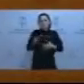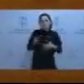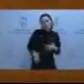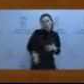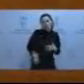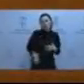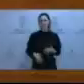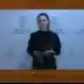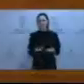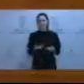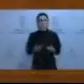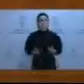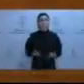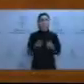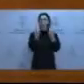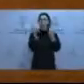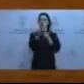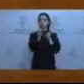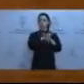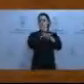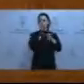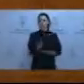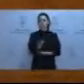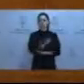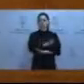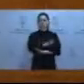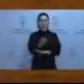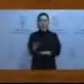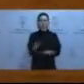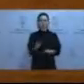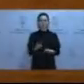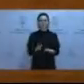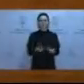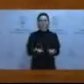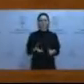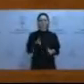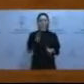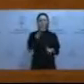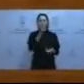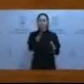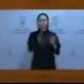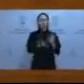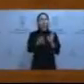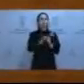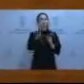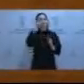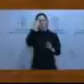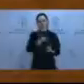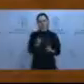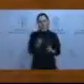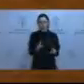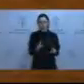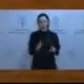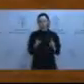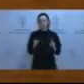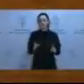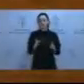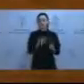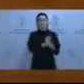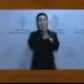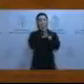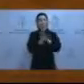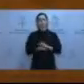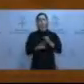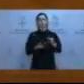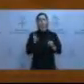primera vez, ni tampoco será la última, que el Consejo de Gobierno socialista no respeta las leyes, sus propias leyes, lo que se ha convertido en una práctica